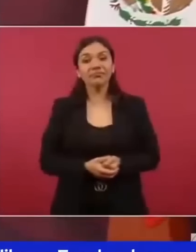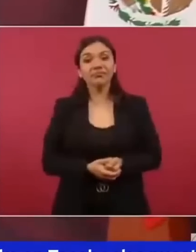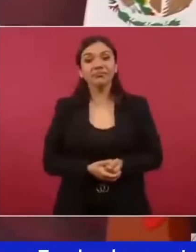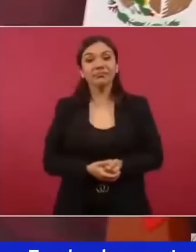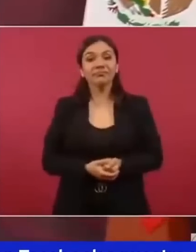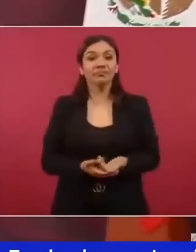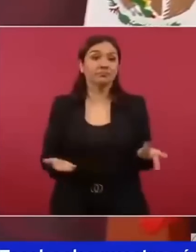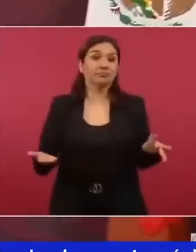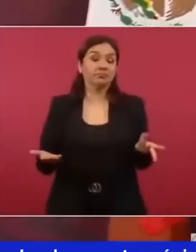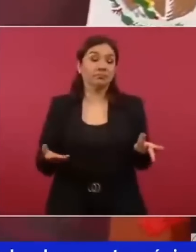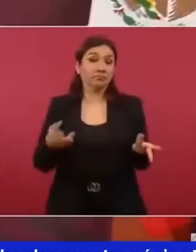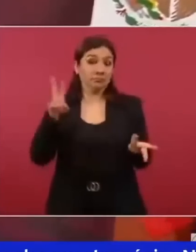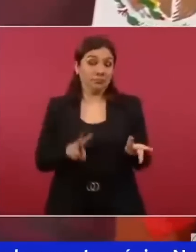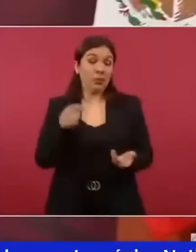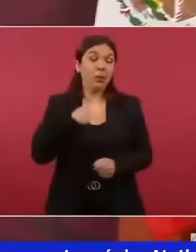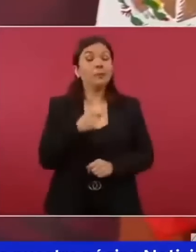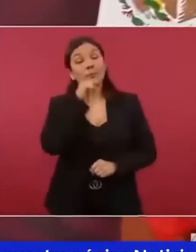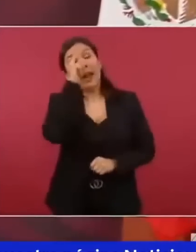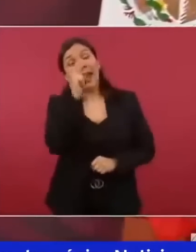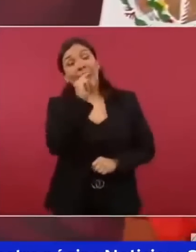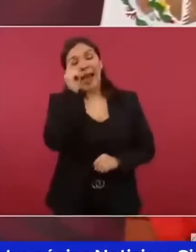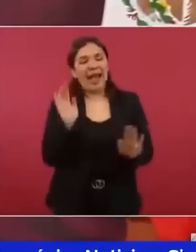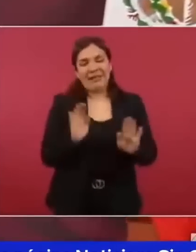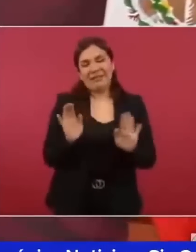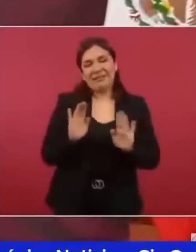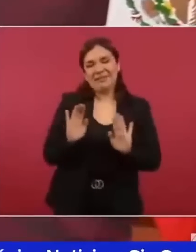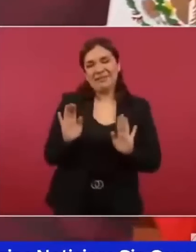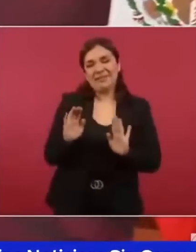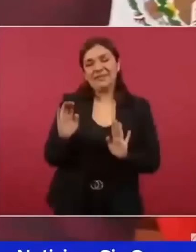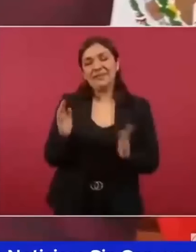no es para presumir, pero